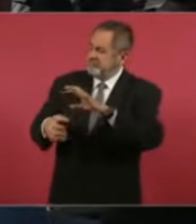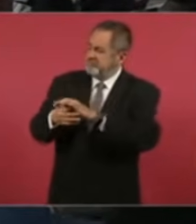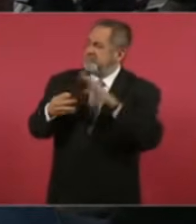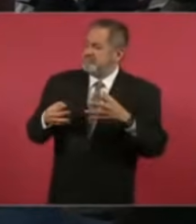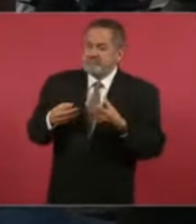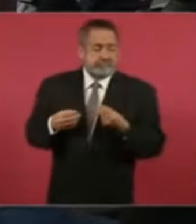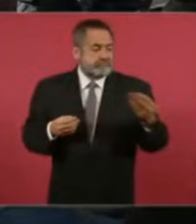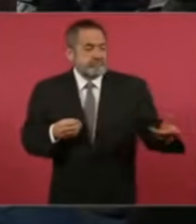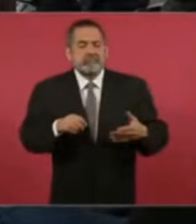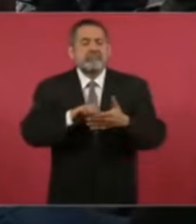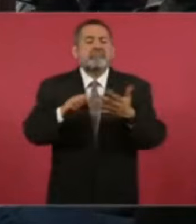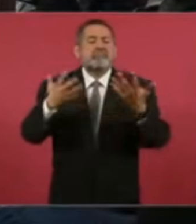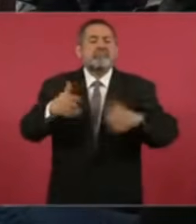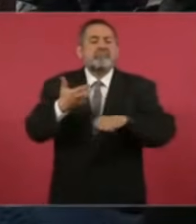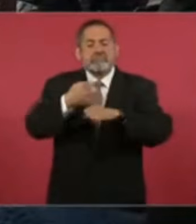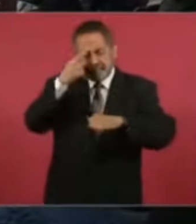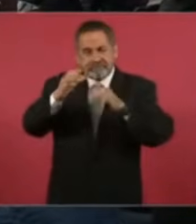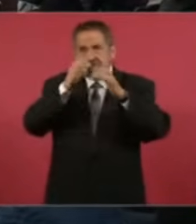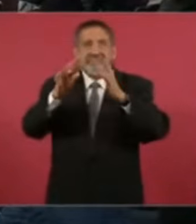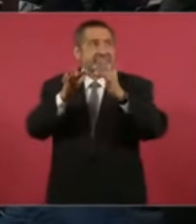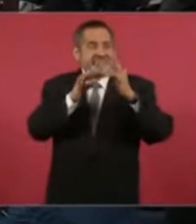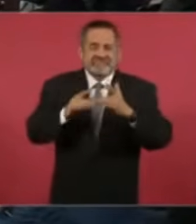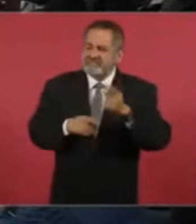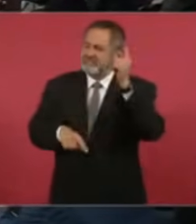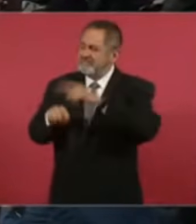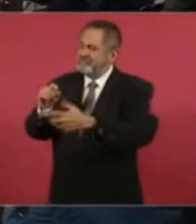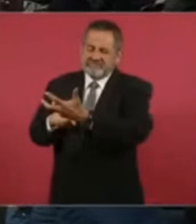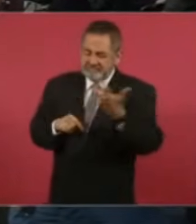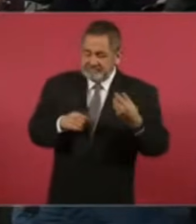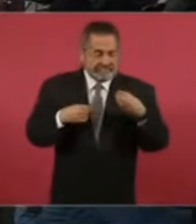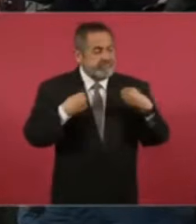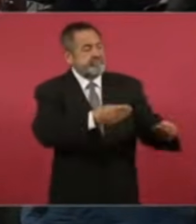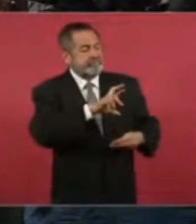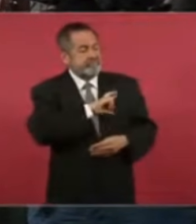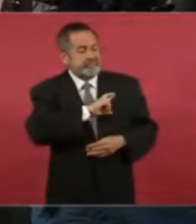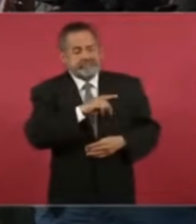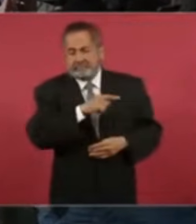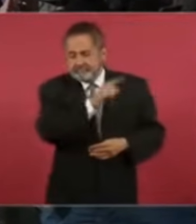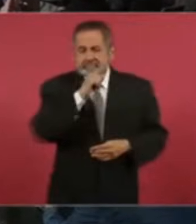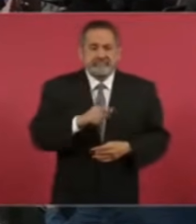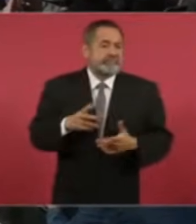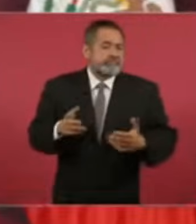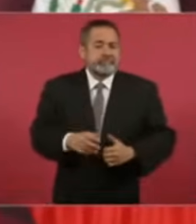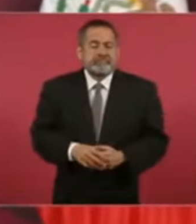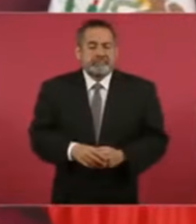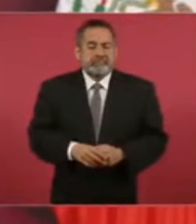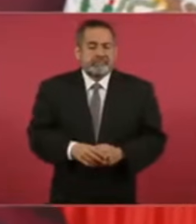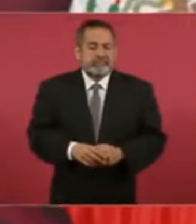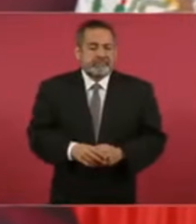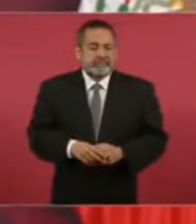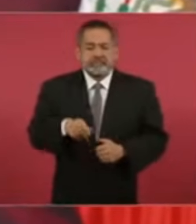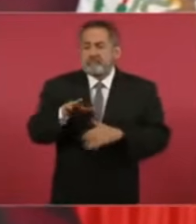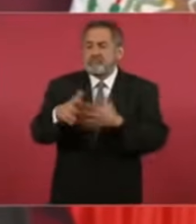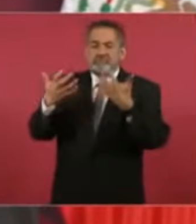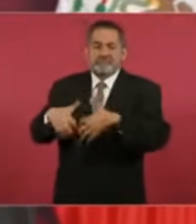empresas de comunicaciones, ¿sí?, empresas que tenían que ver con la